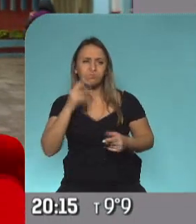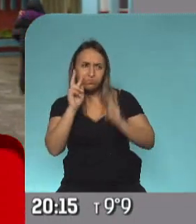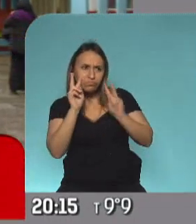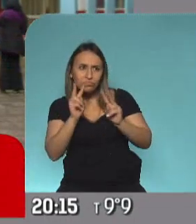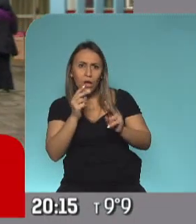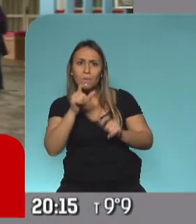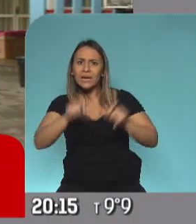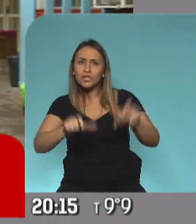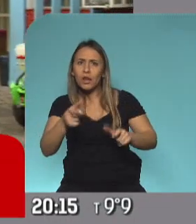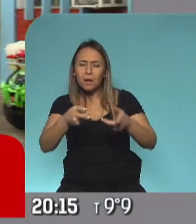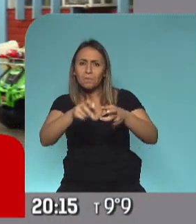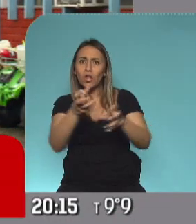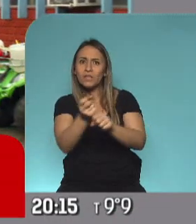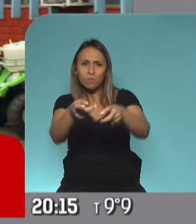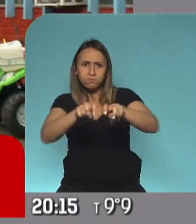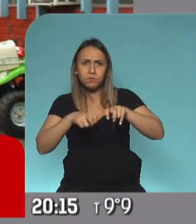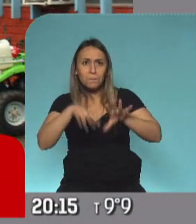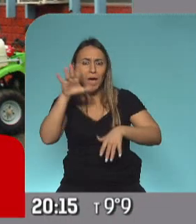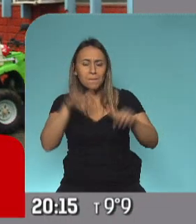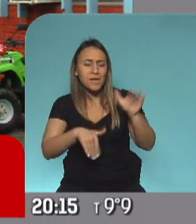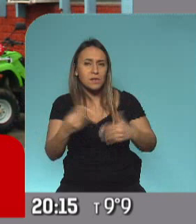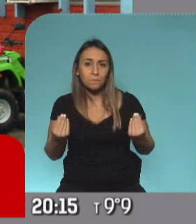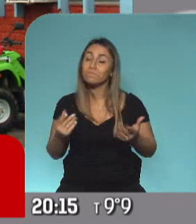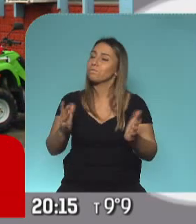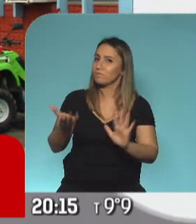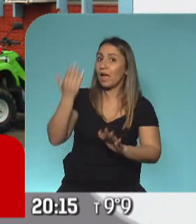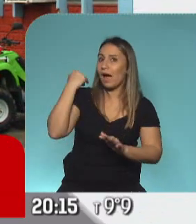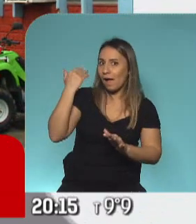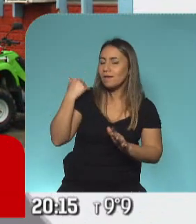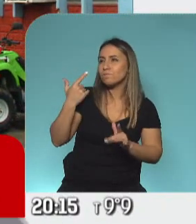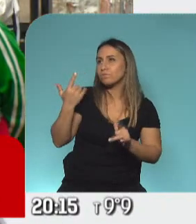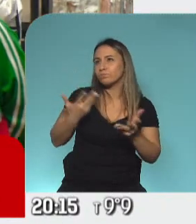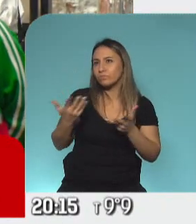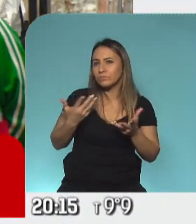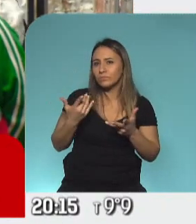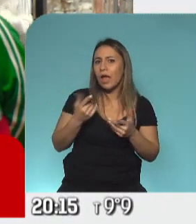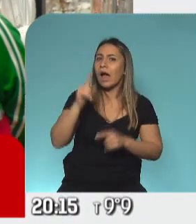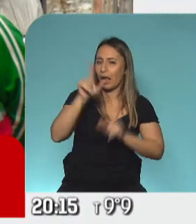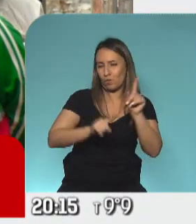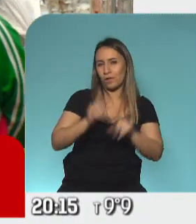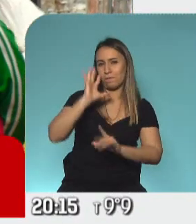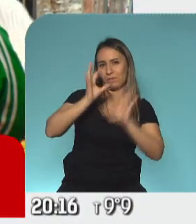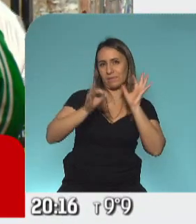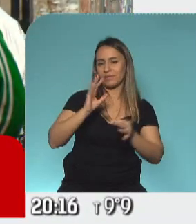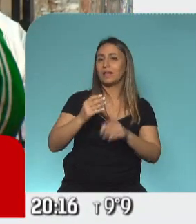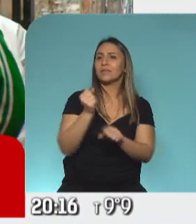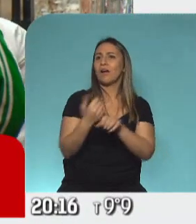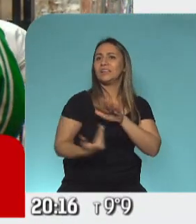colectivo? Y por ahora, en su momento había algunos medios que no eran esenciales, digamos.